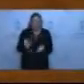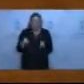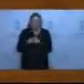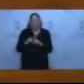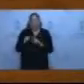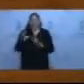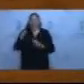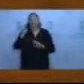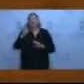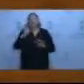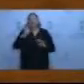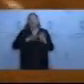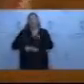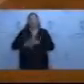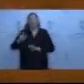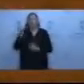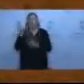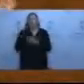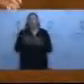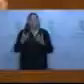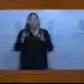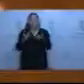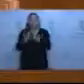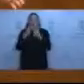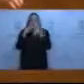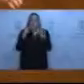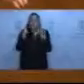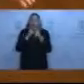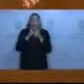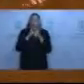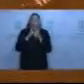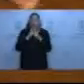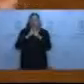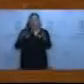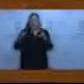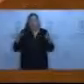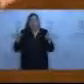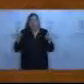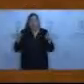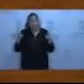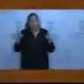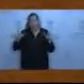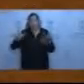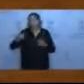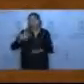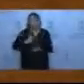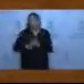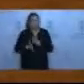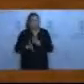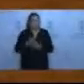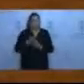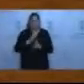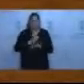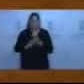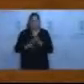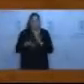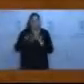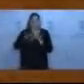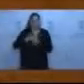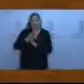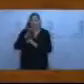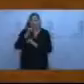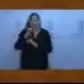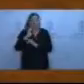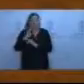ustedes anunciaron, pues ya se lo he dicho, prácticamente se ha quedado en nada, ¿no? Es decir, si al final ni se vendió Sedes, ni se liquidó Hitpan, se